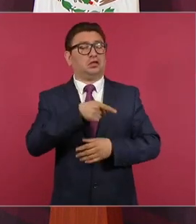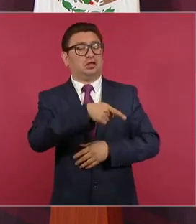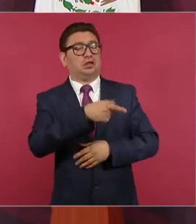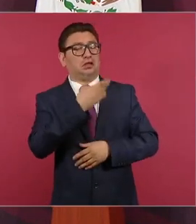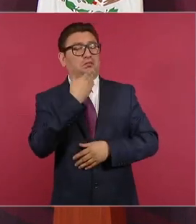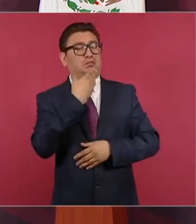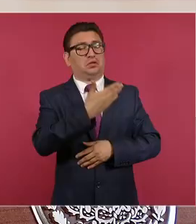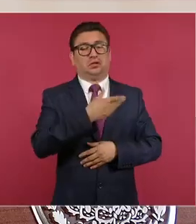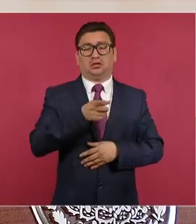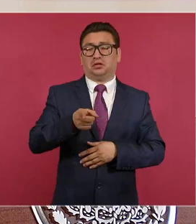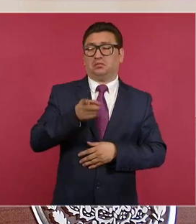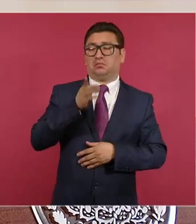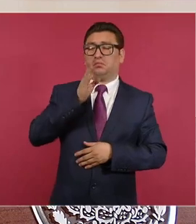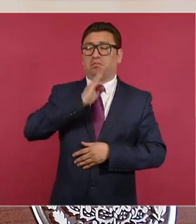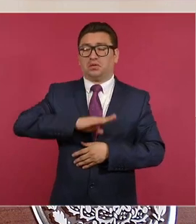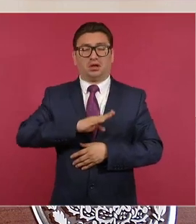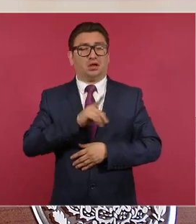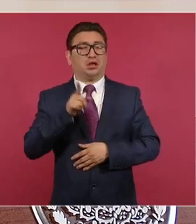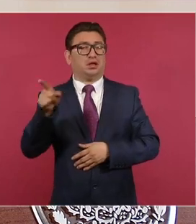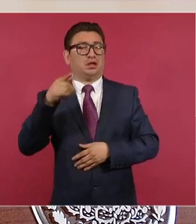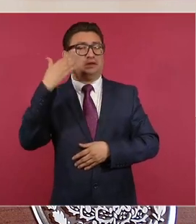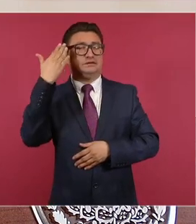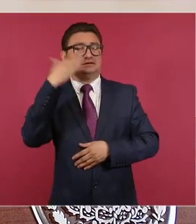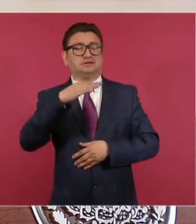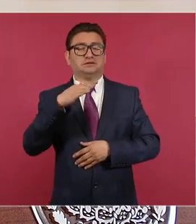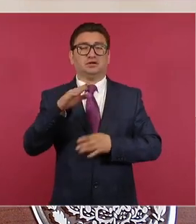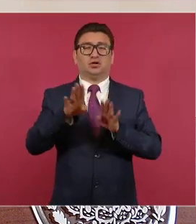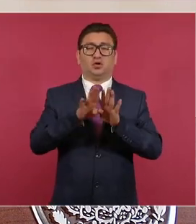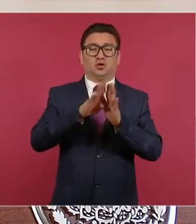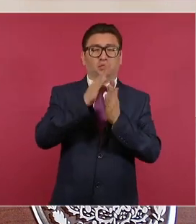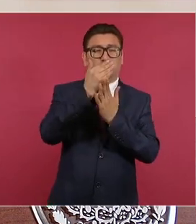son expertos en estrategia política